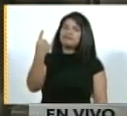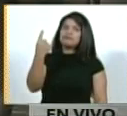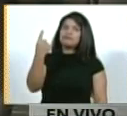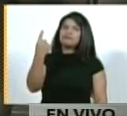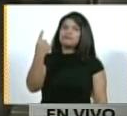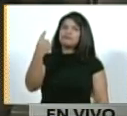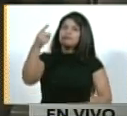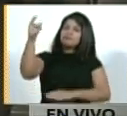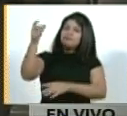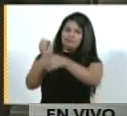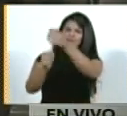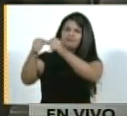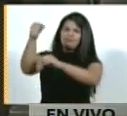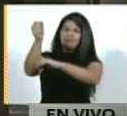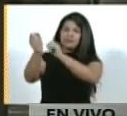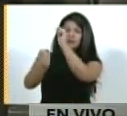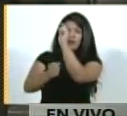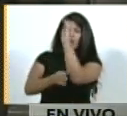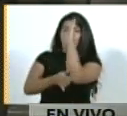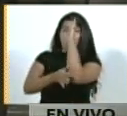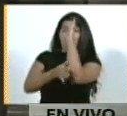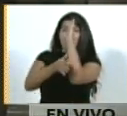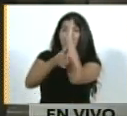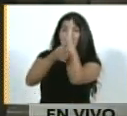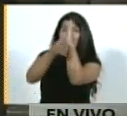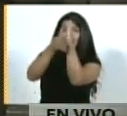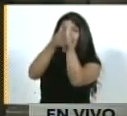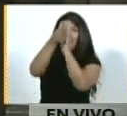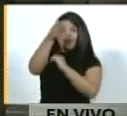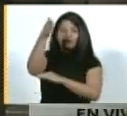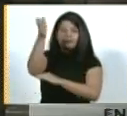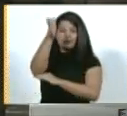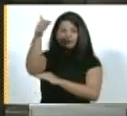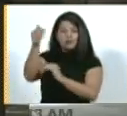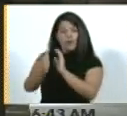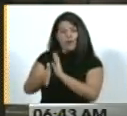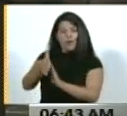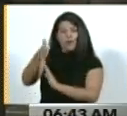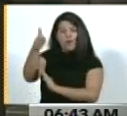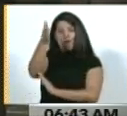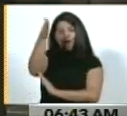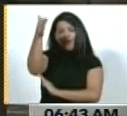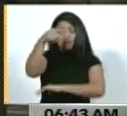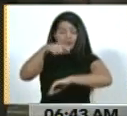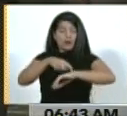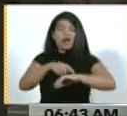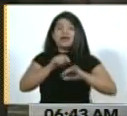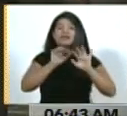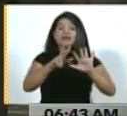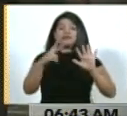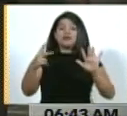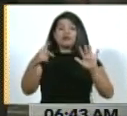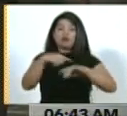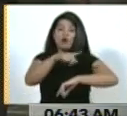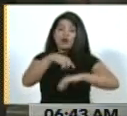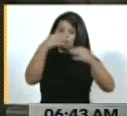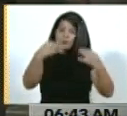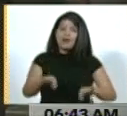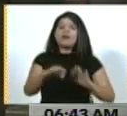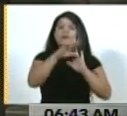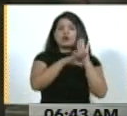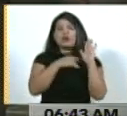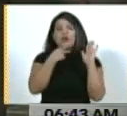izado, todo el día. Tendrá una comisión a arriarlo a las 18 horas, como corresponde, según